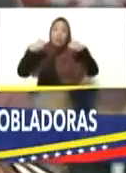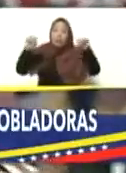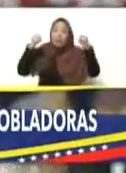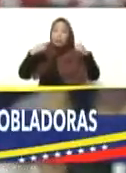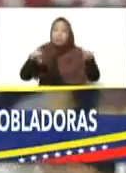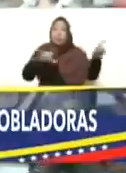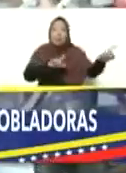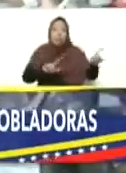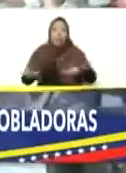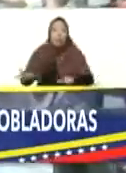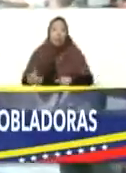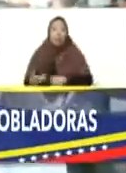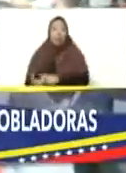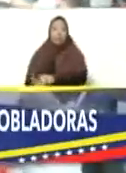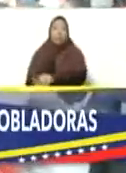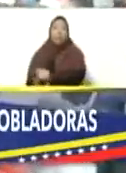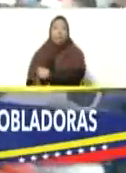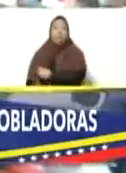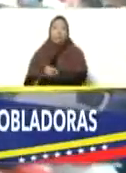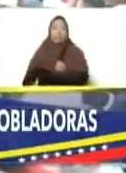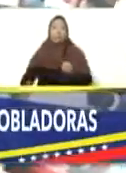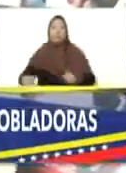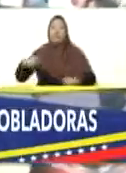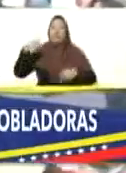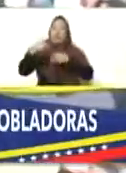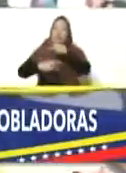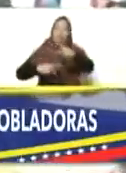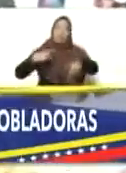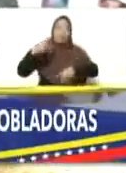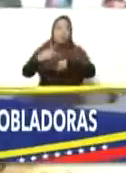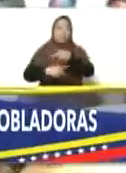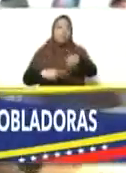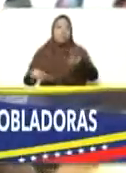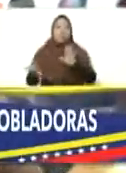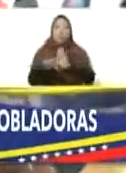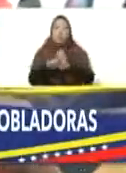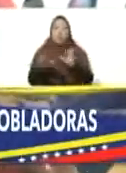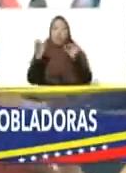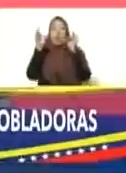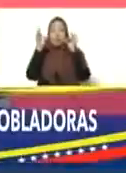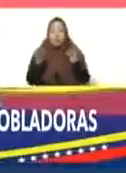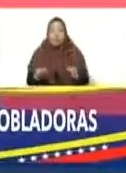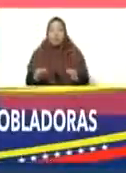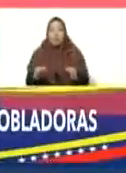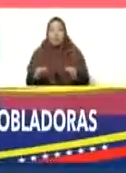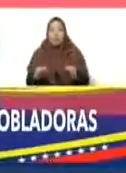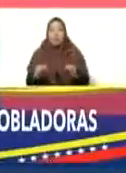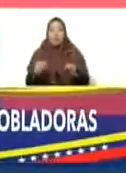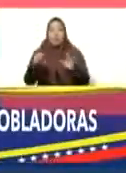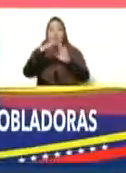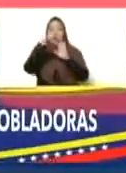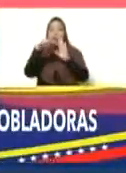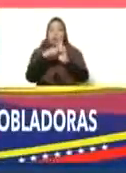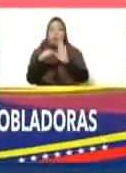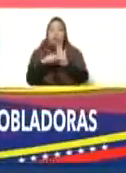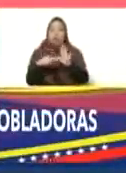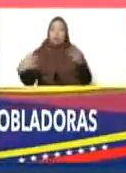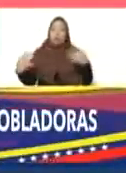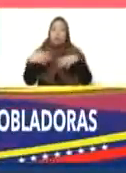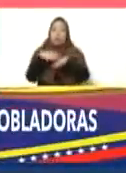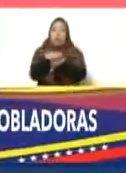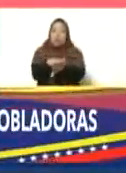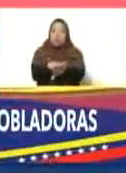leyes los procedimientos ley especial de regularización integral de